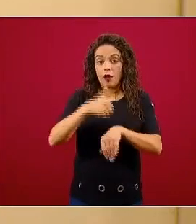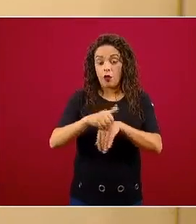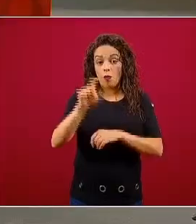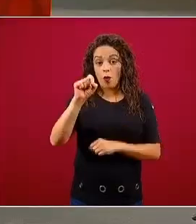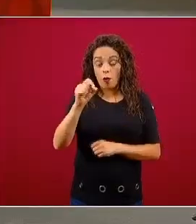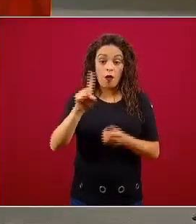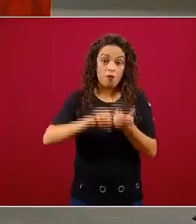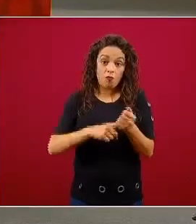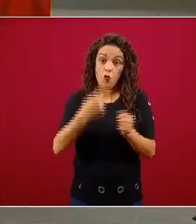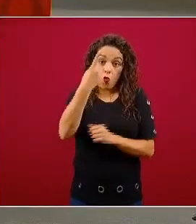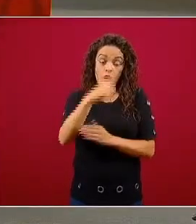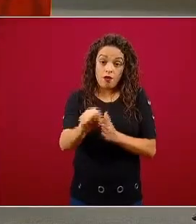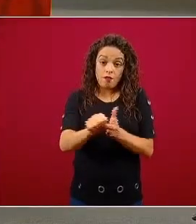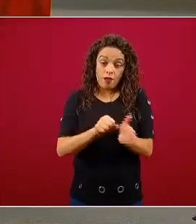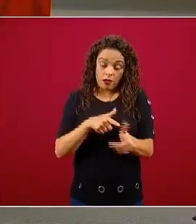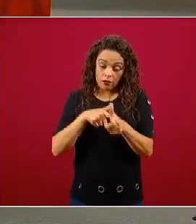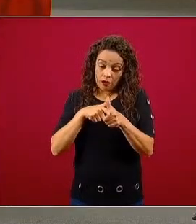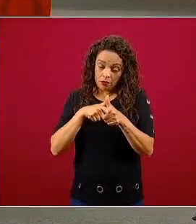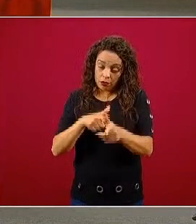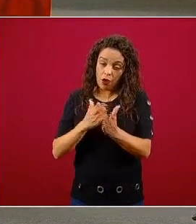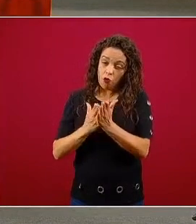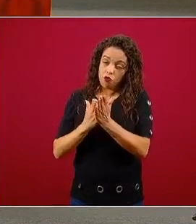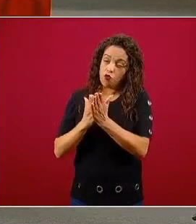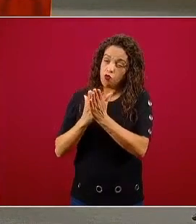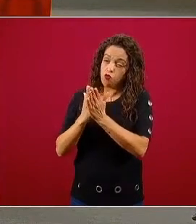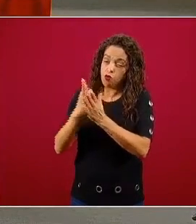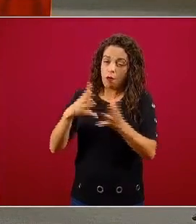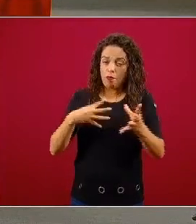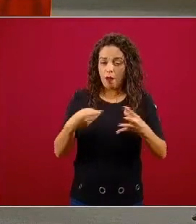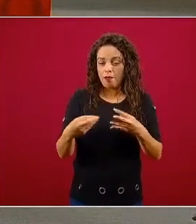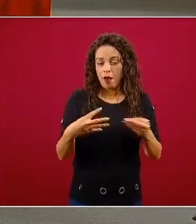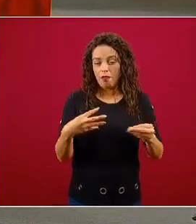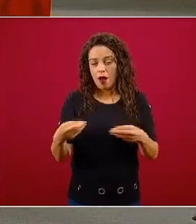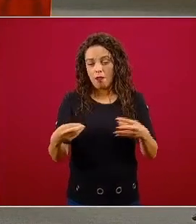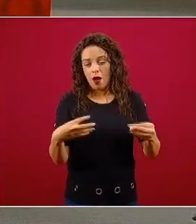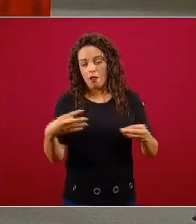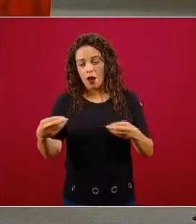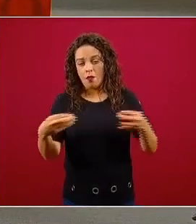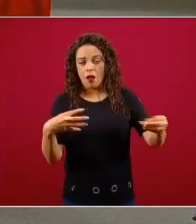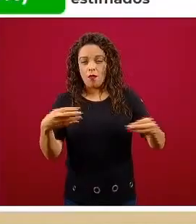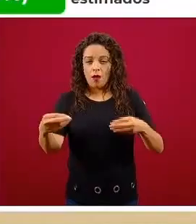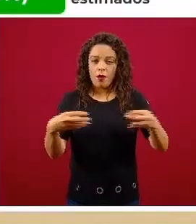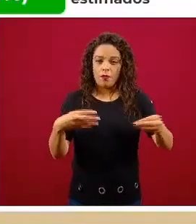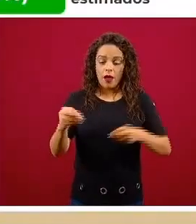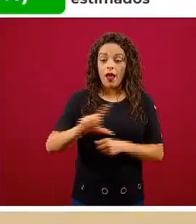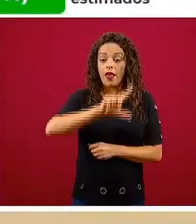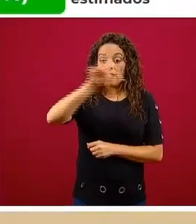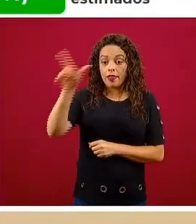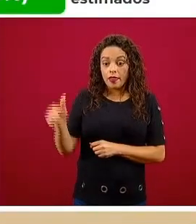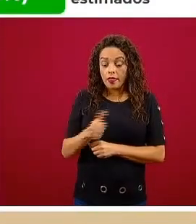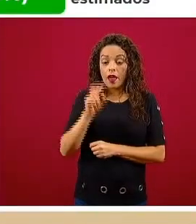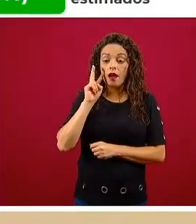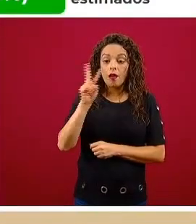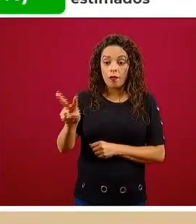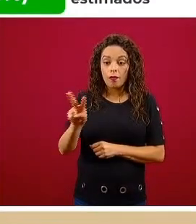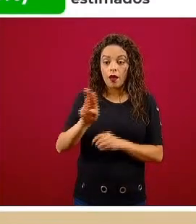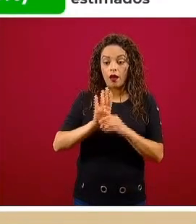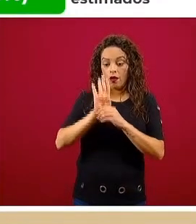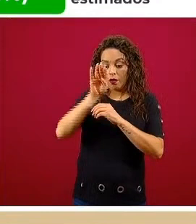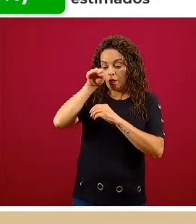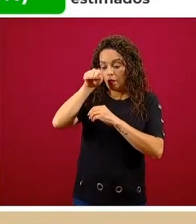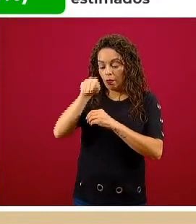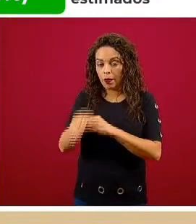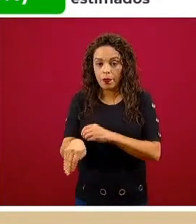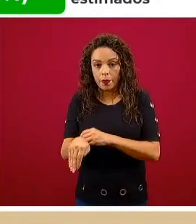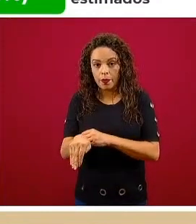mes completo de un ascenso importante. Vean que la curva tiene una diagonal que es más con tendencia